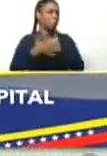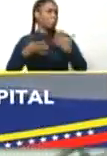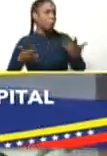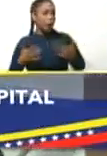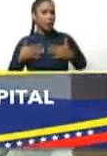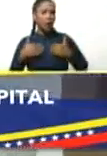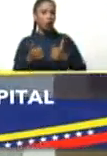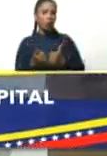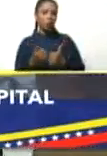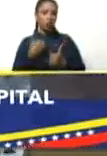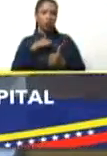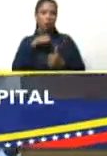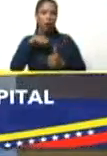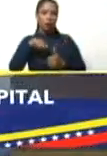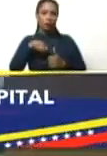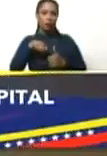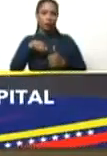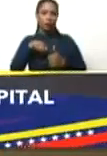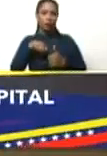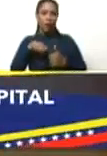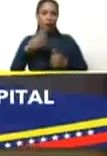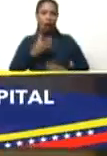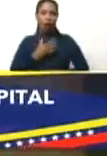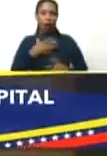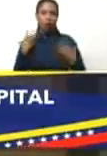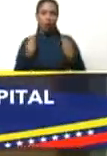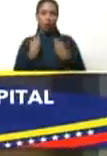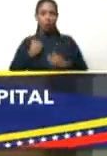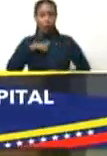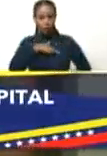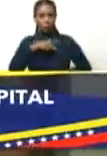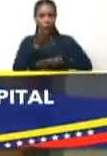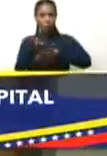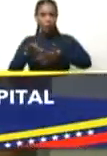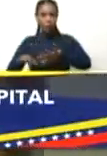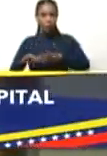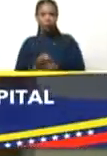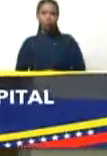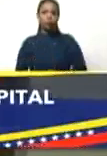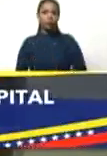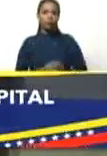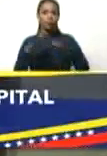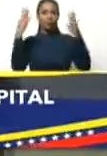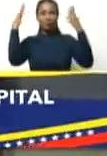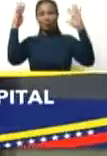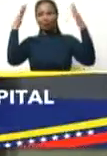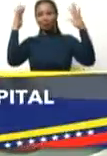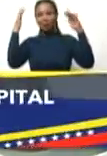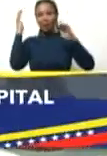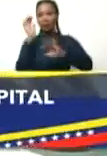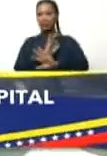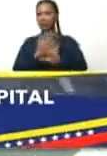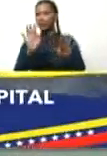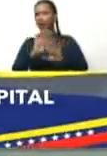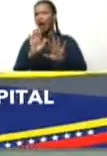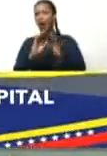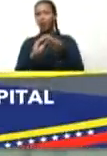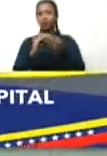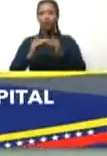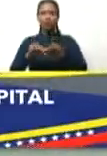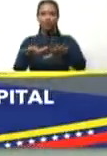salud. Aquí me encuentro también con el alcalde de nuestro municipio, Suárez Maldonado, celebrando que tenemos ya la